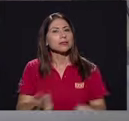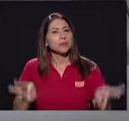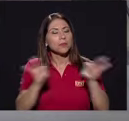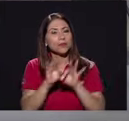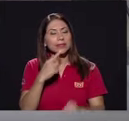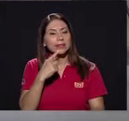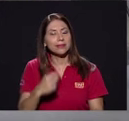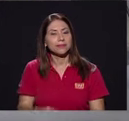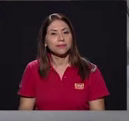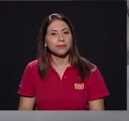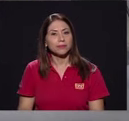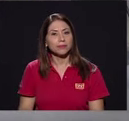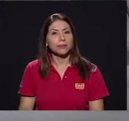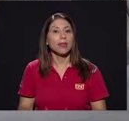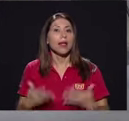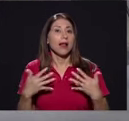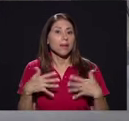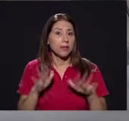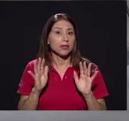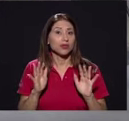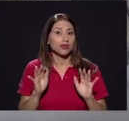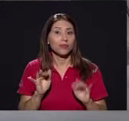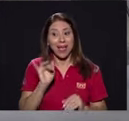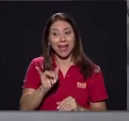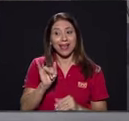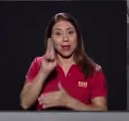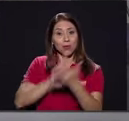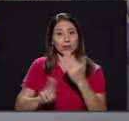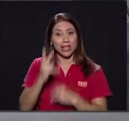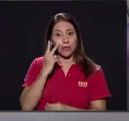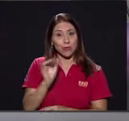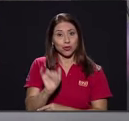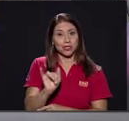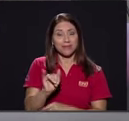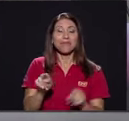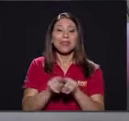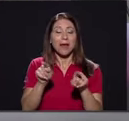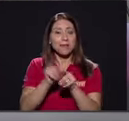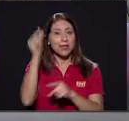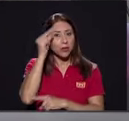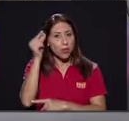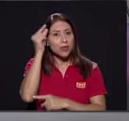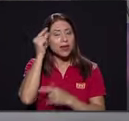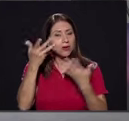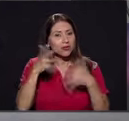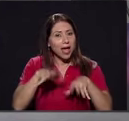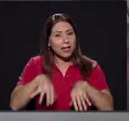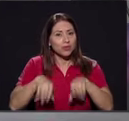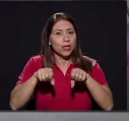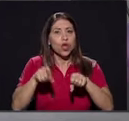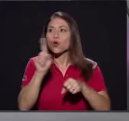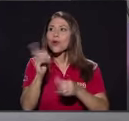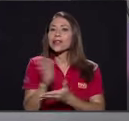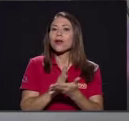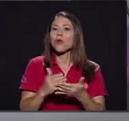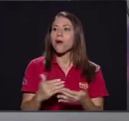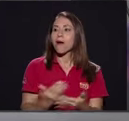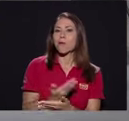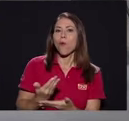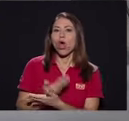Importante señalar que, al menos así lo vemos en la universidad, y creo que así el mismo gobierno lo ha asumido, no es una